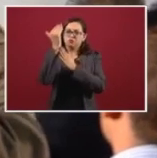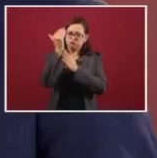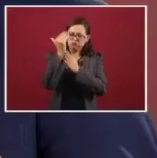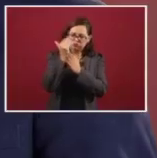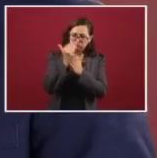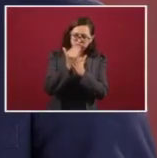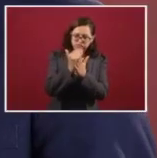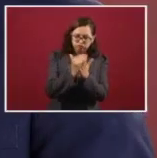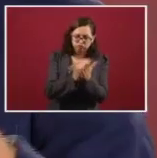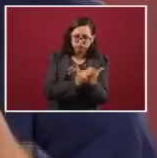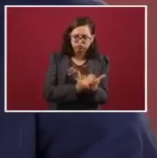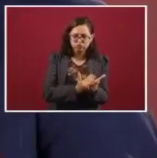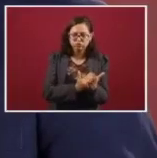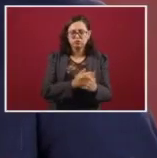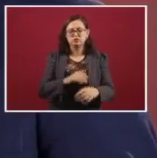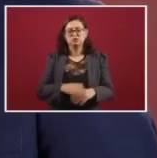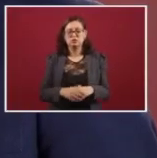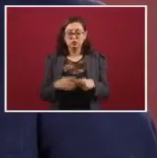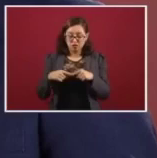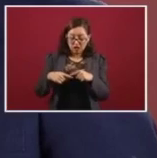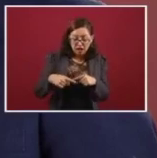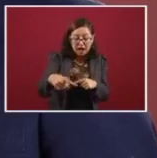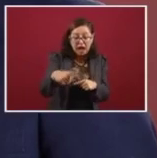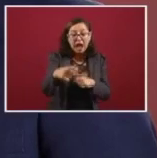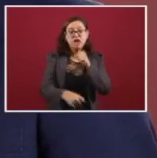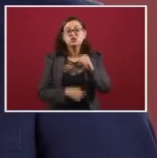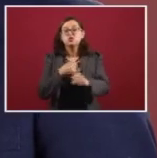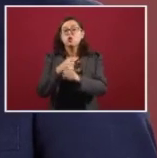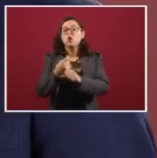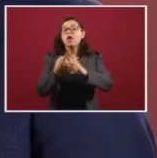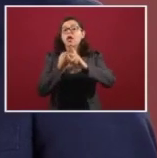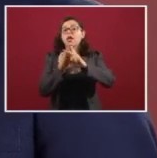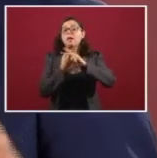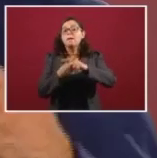enfrentando la inseguridad y la violencia. Este año las bases,